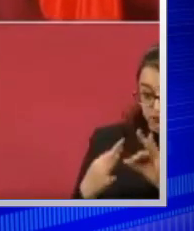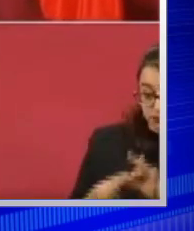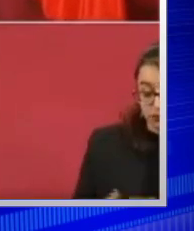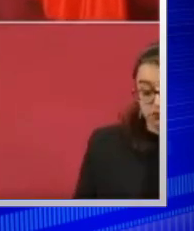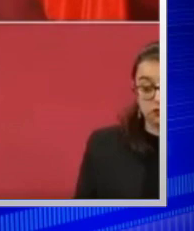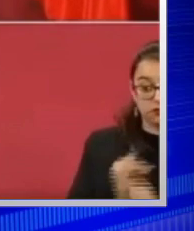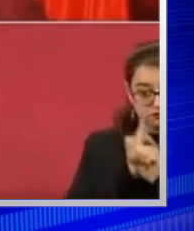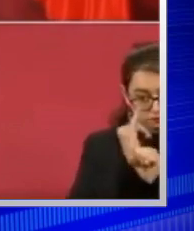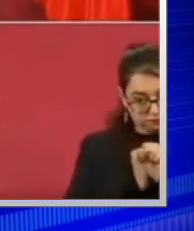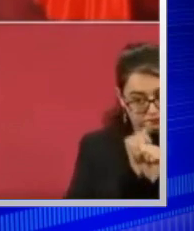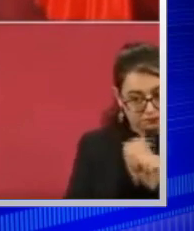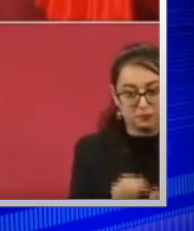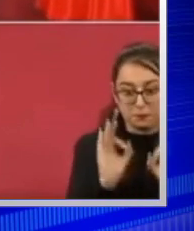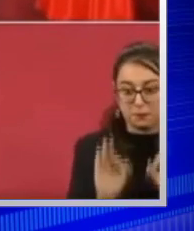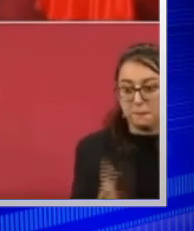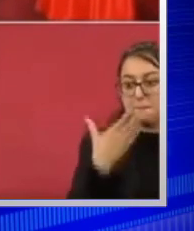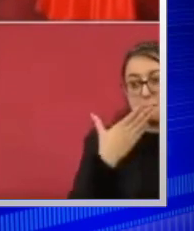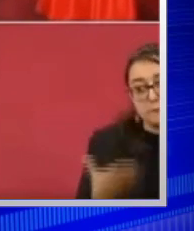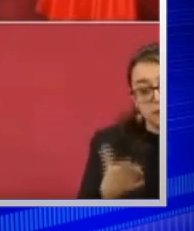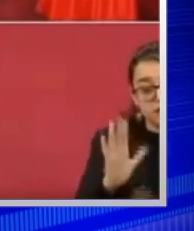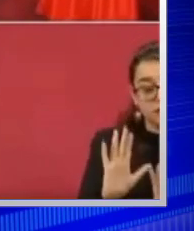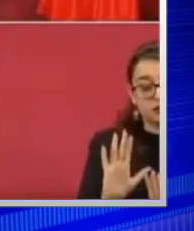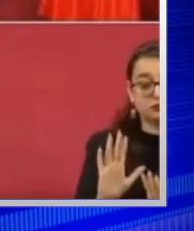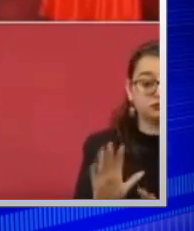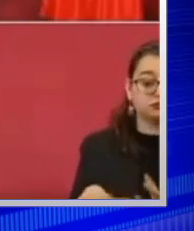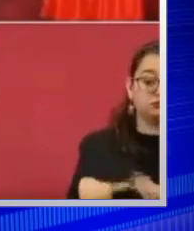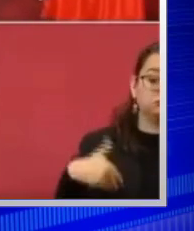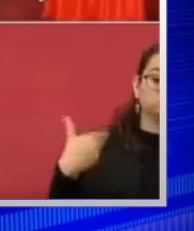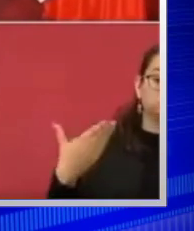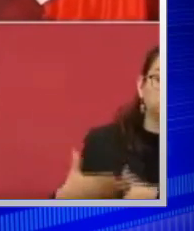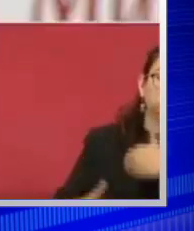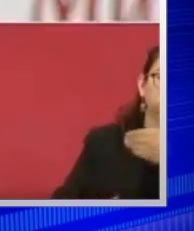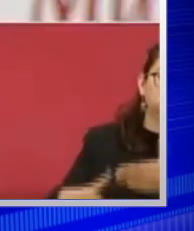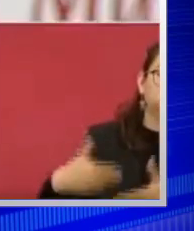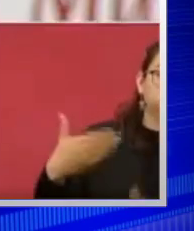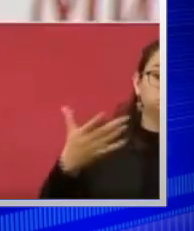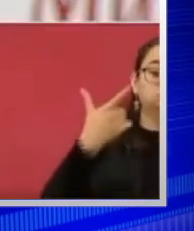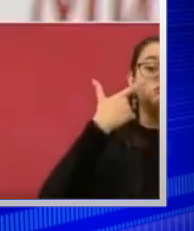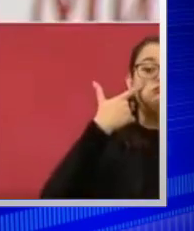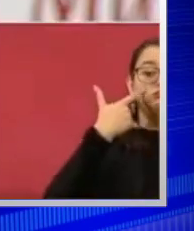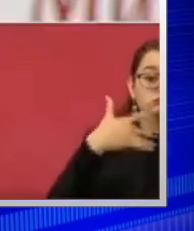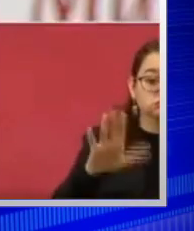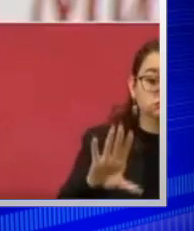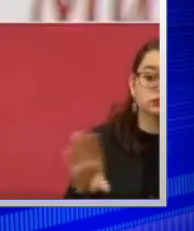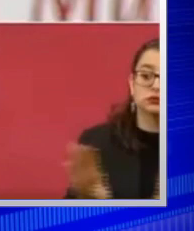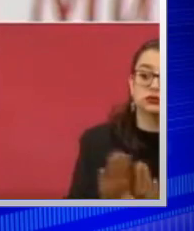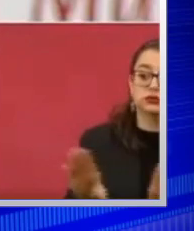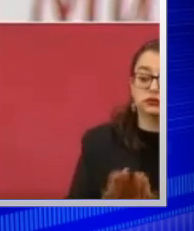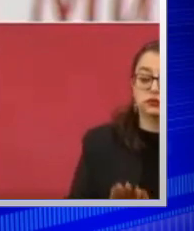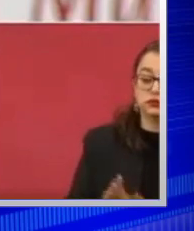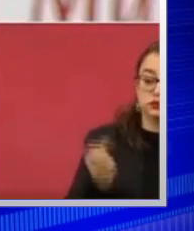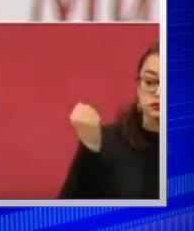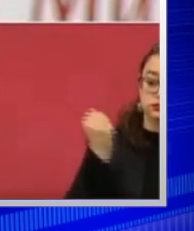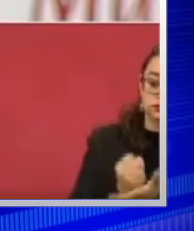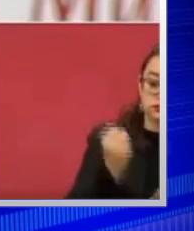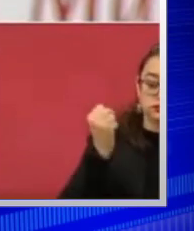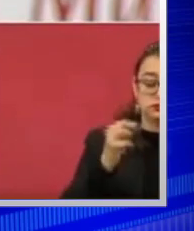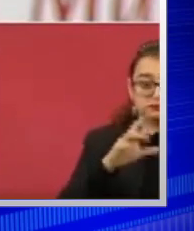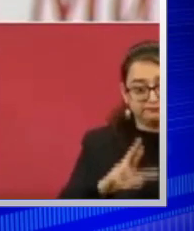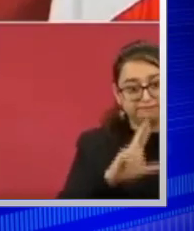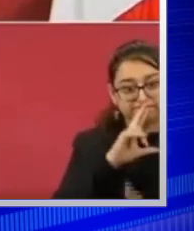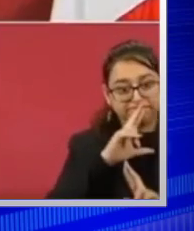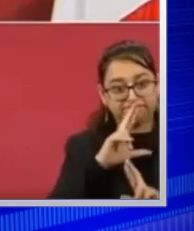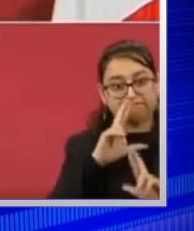seguramente pues en las próximas semanas unos meses tendremos el resultado la respuesta de esa